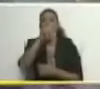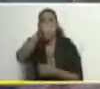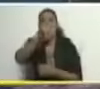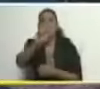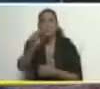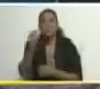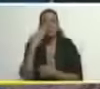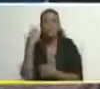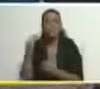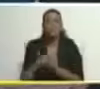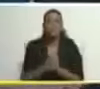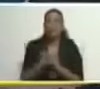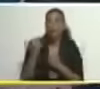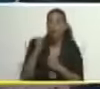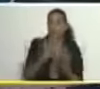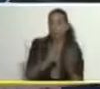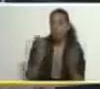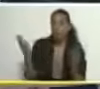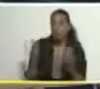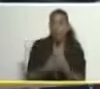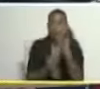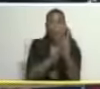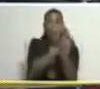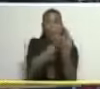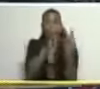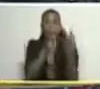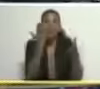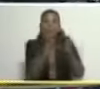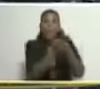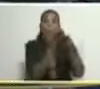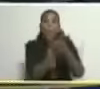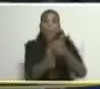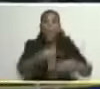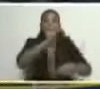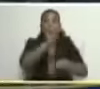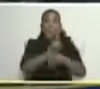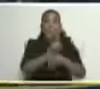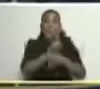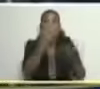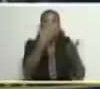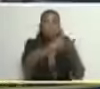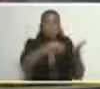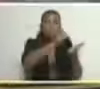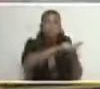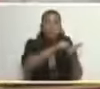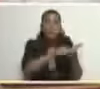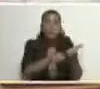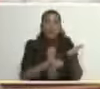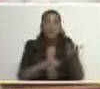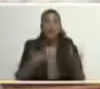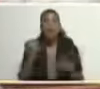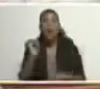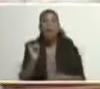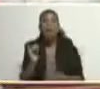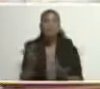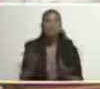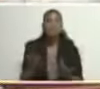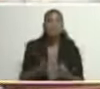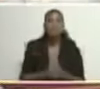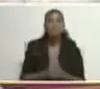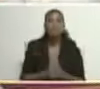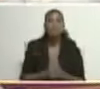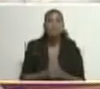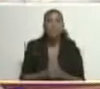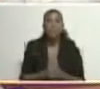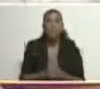Y aquí tenemos los 3 documentos principales. No hay un martillo aquí para votar.